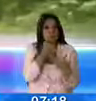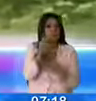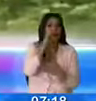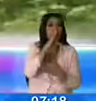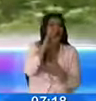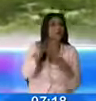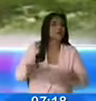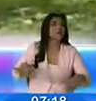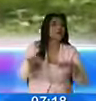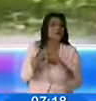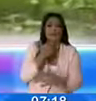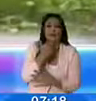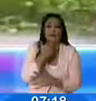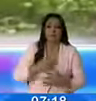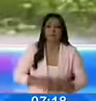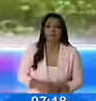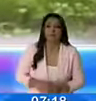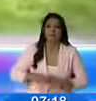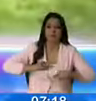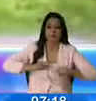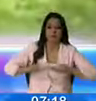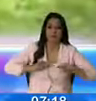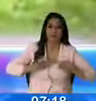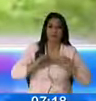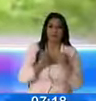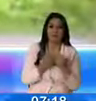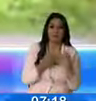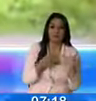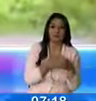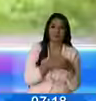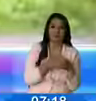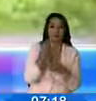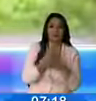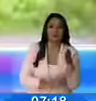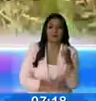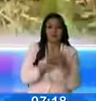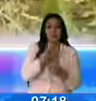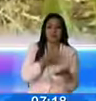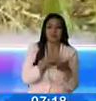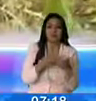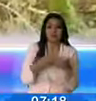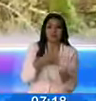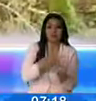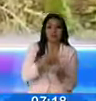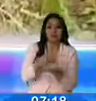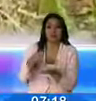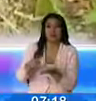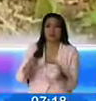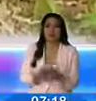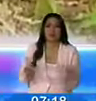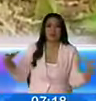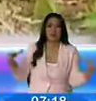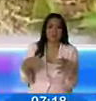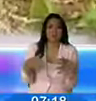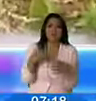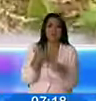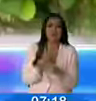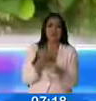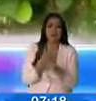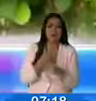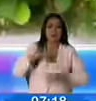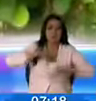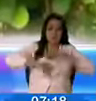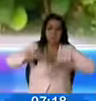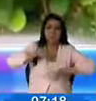nuevos territorios. Los jefes de cada escuadra ganarían el doble. Toda esta red de personas habría trabajado en un